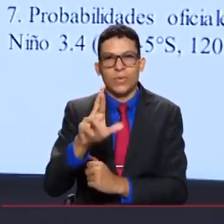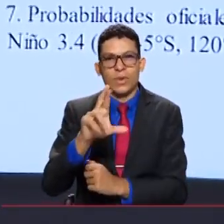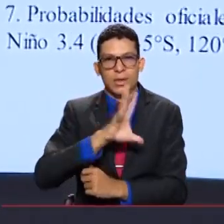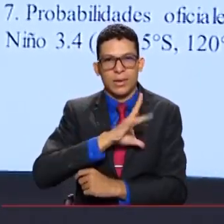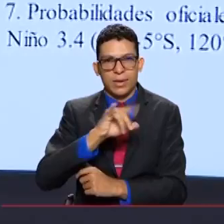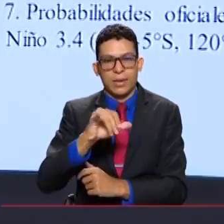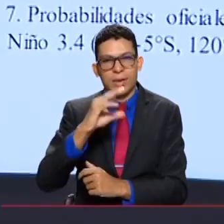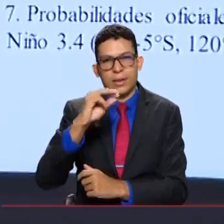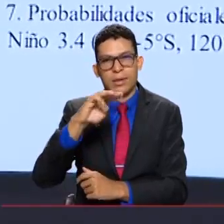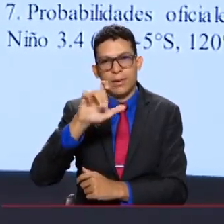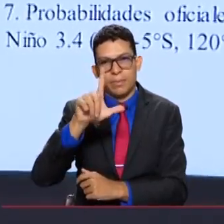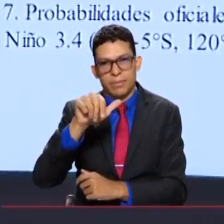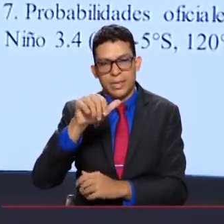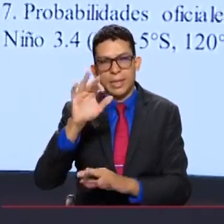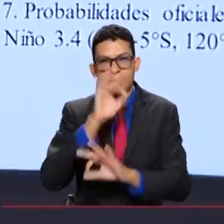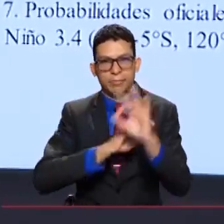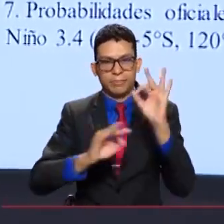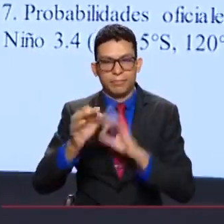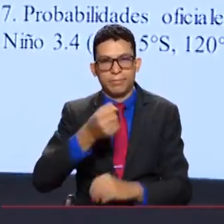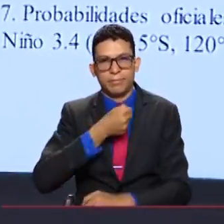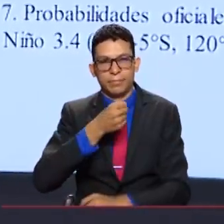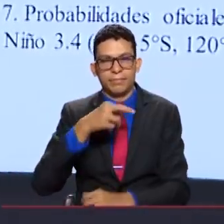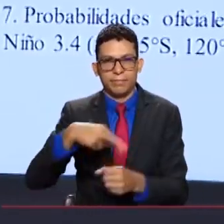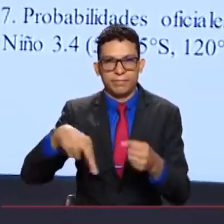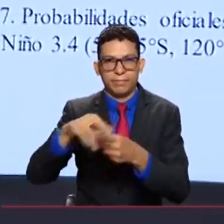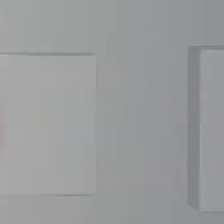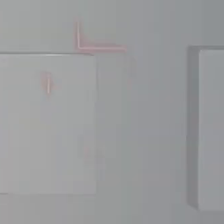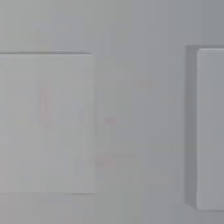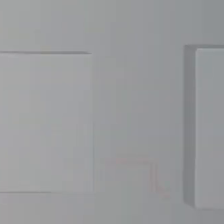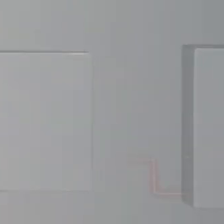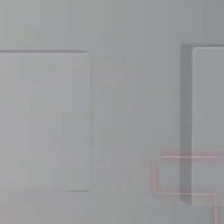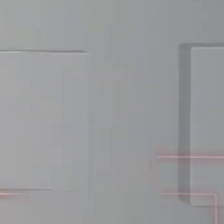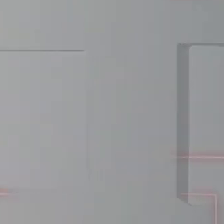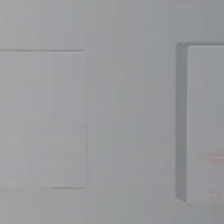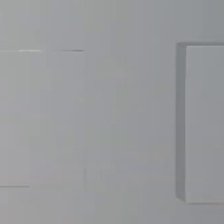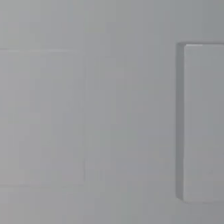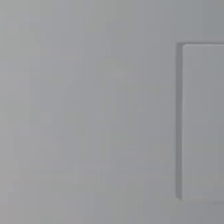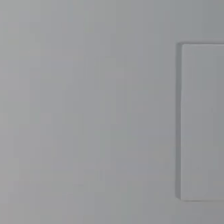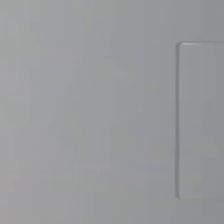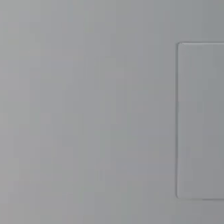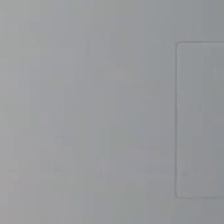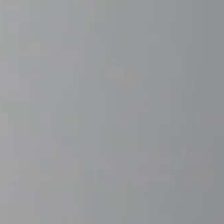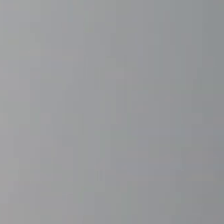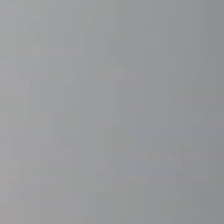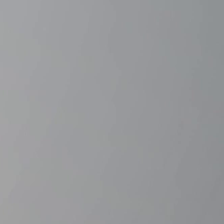Camila Olaya para Telepacífico Noticias, la región todos los días.